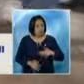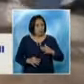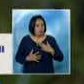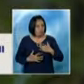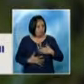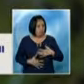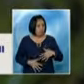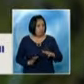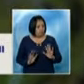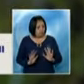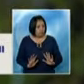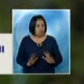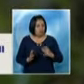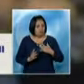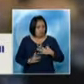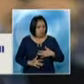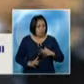apuro.